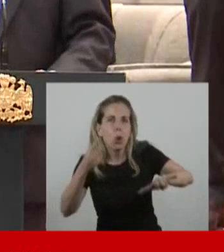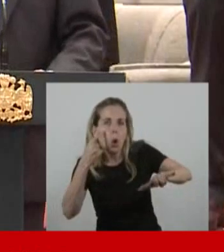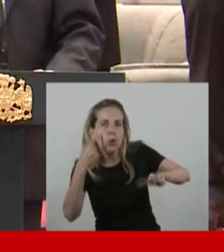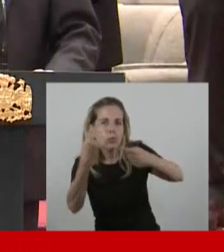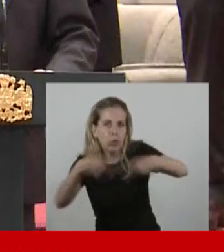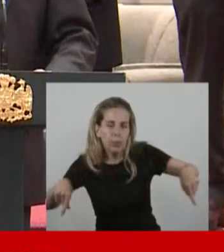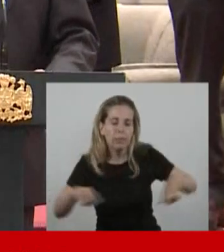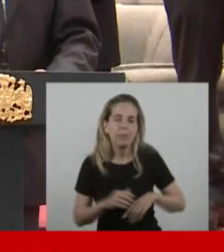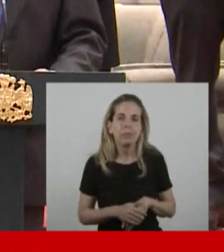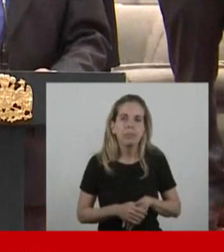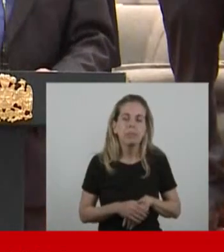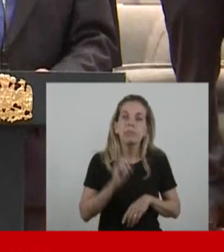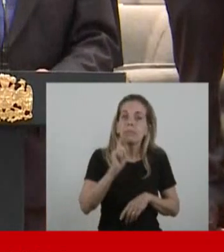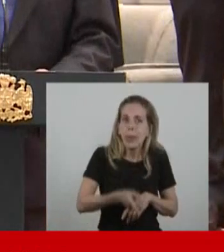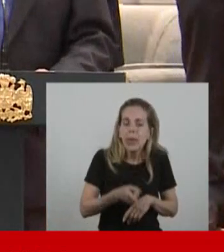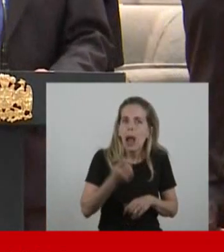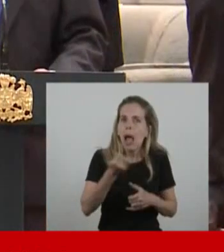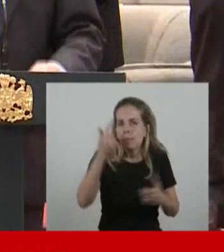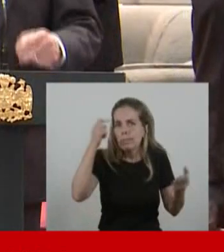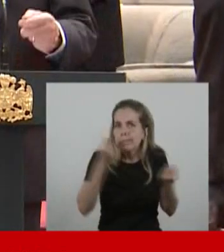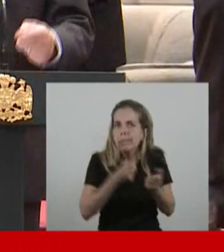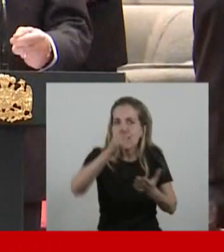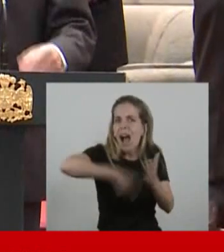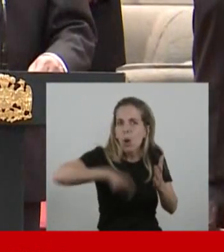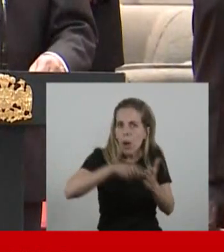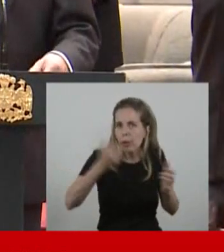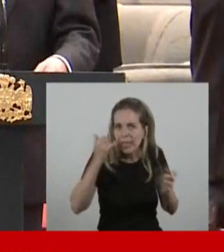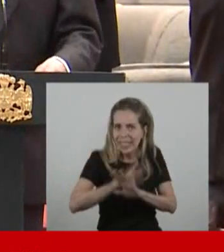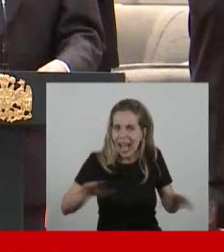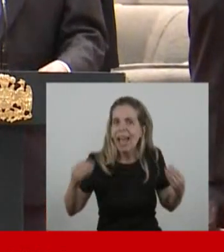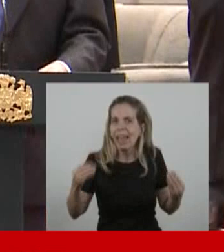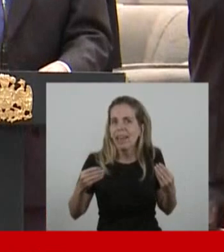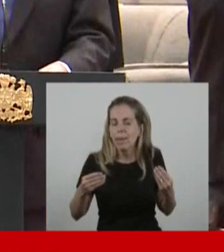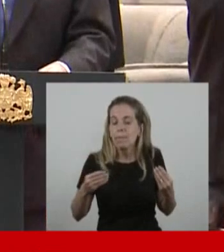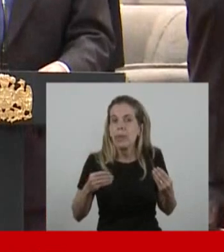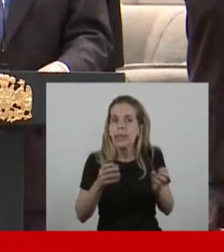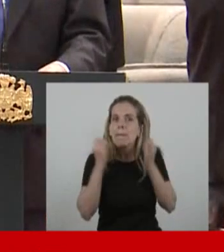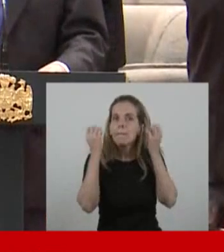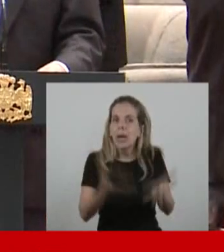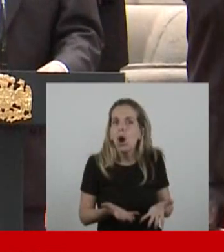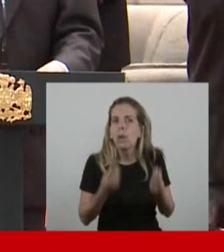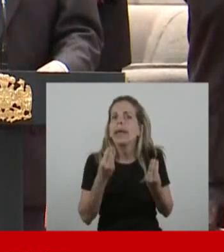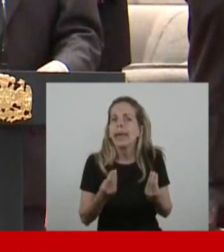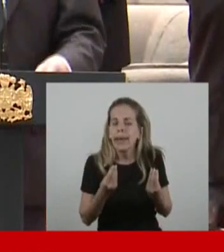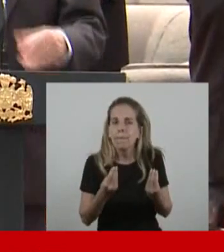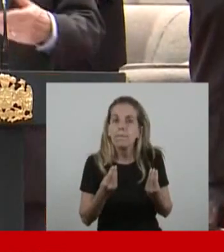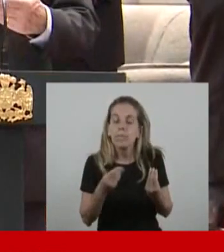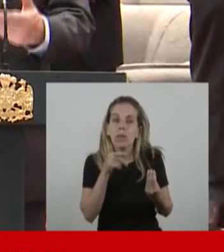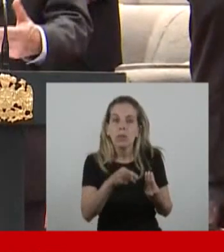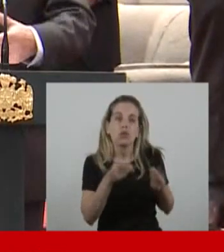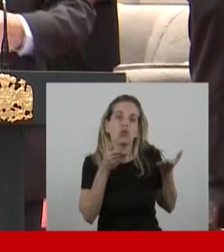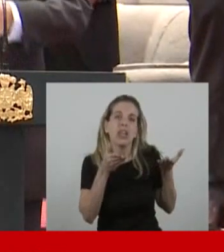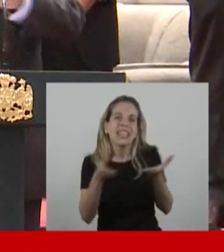estamos avanzando con un acuerdo en hacer más eficiente y expedito el funcionamiento de nuestros pasos y